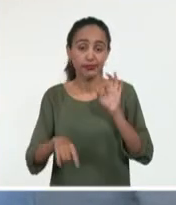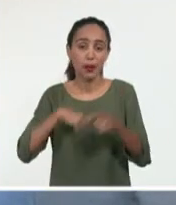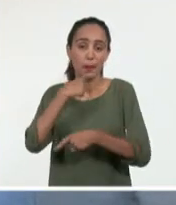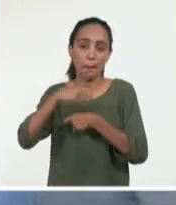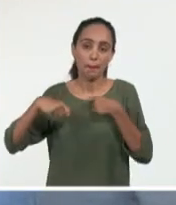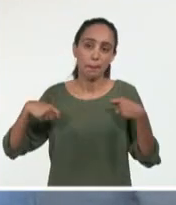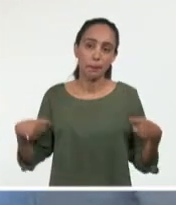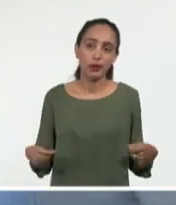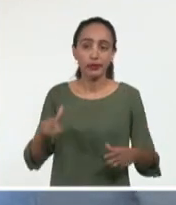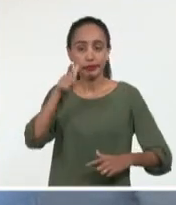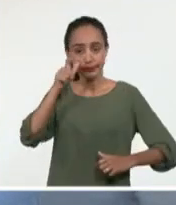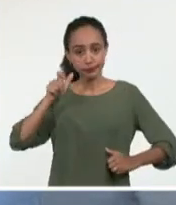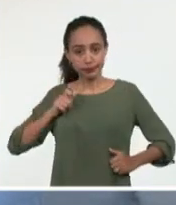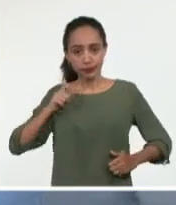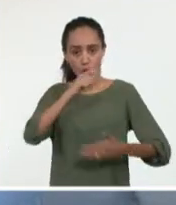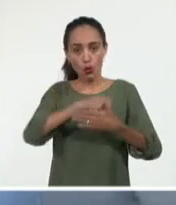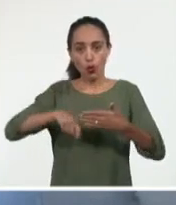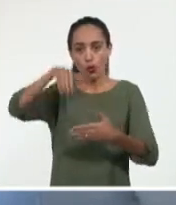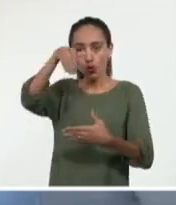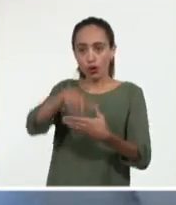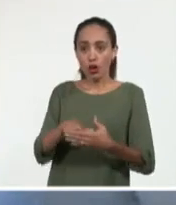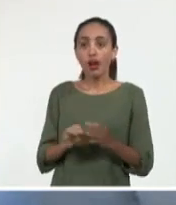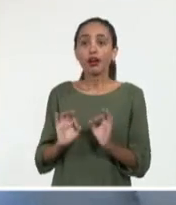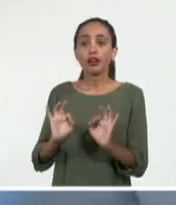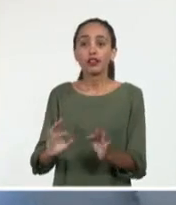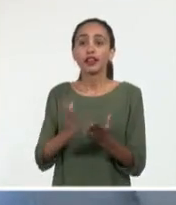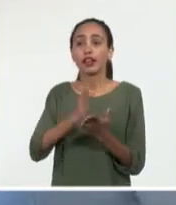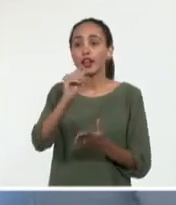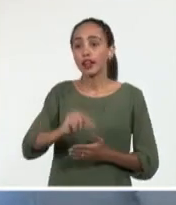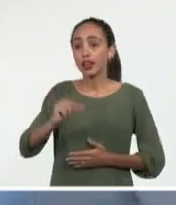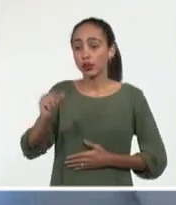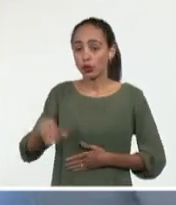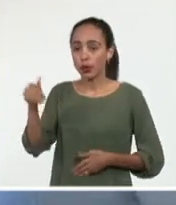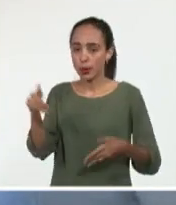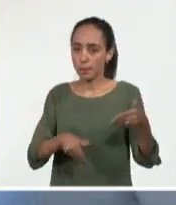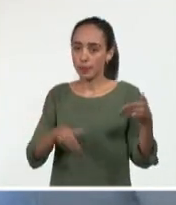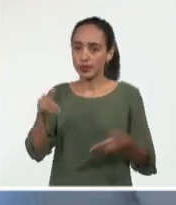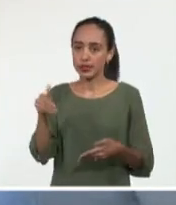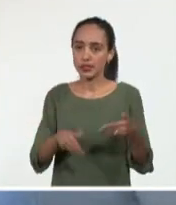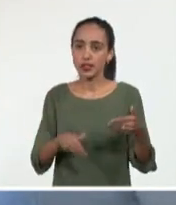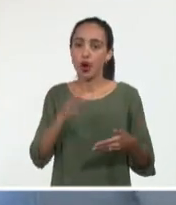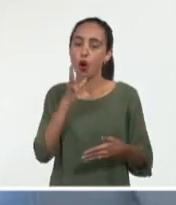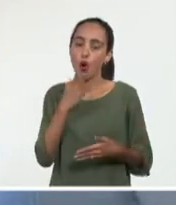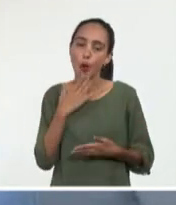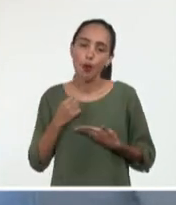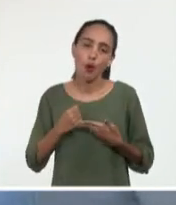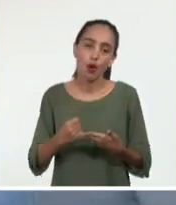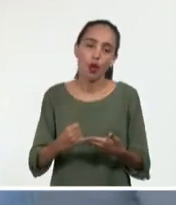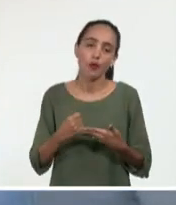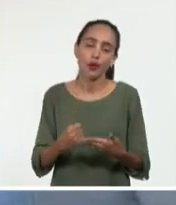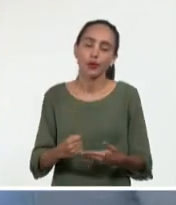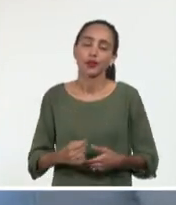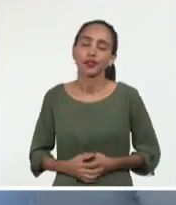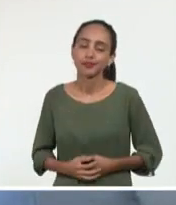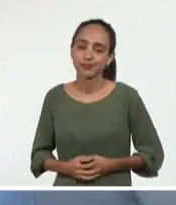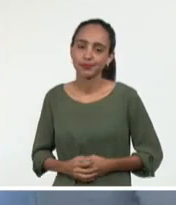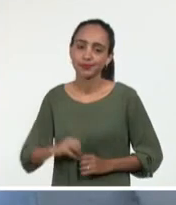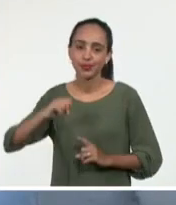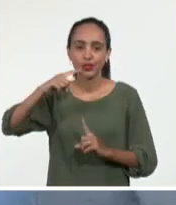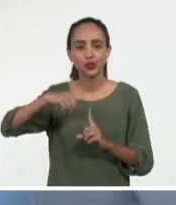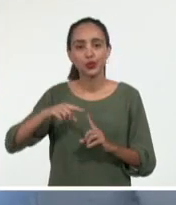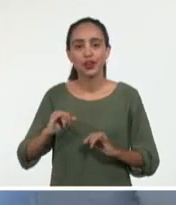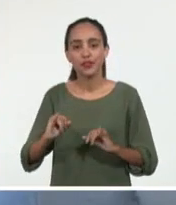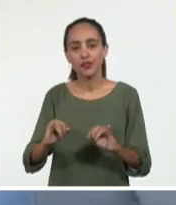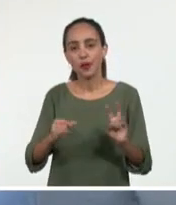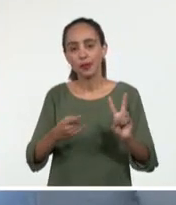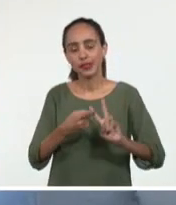que custodiarán las urnas, así como los estudiantes que participarán como colaboradores. Desde Las Tunas, el